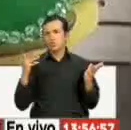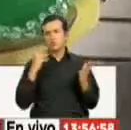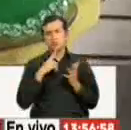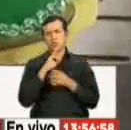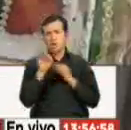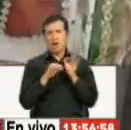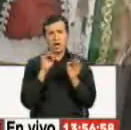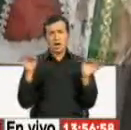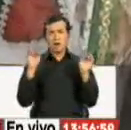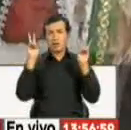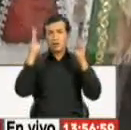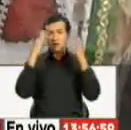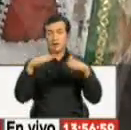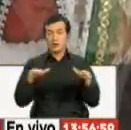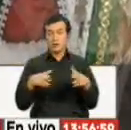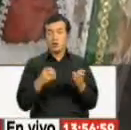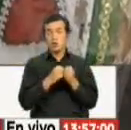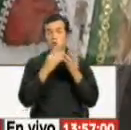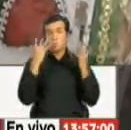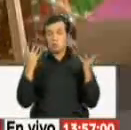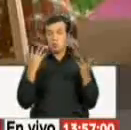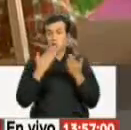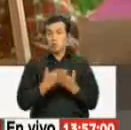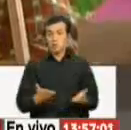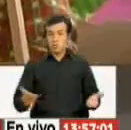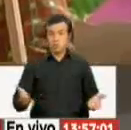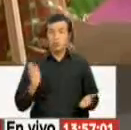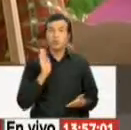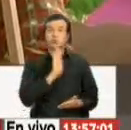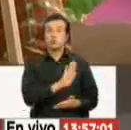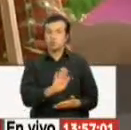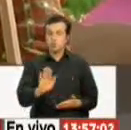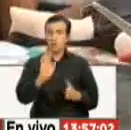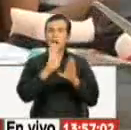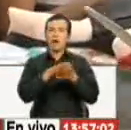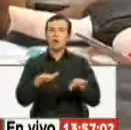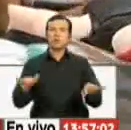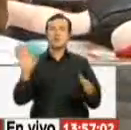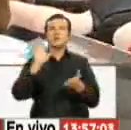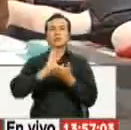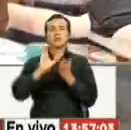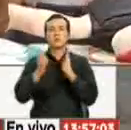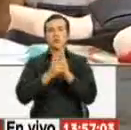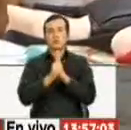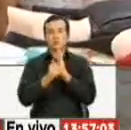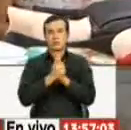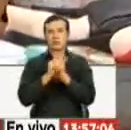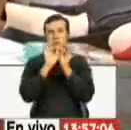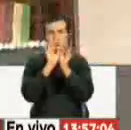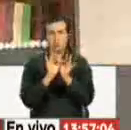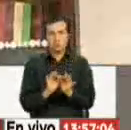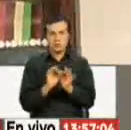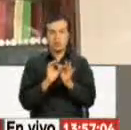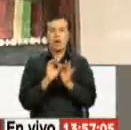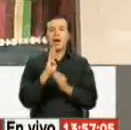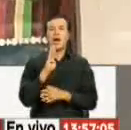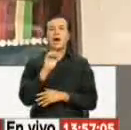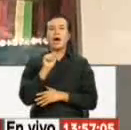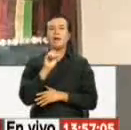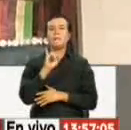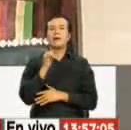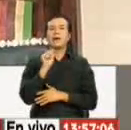obsequios con motivos navideños son algunos de los productos que elaboran las alumnas del centro de capacitaciones de manualidades abeja maya'